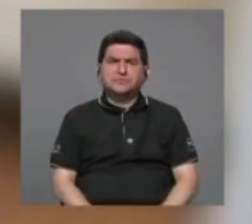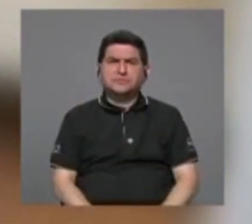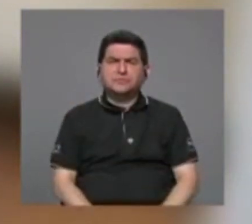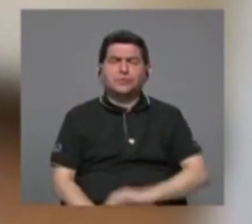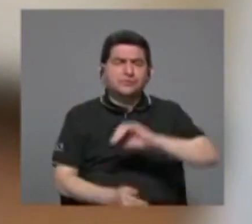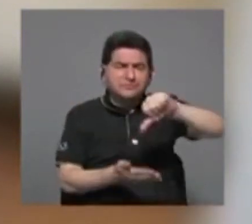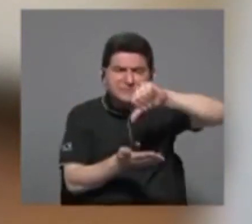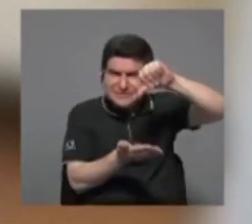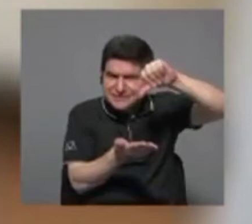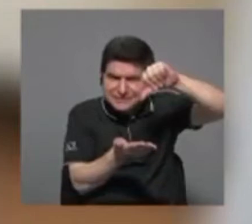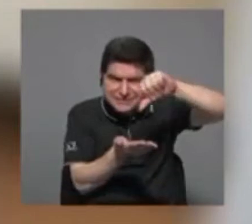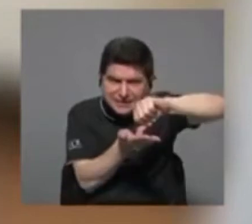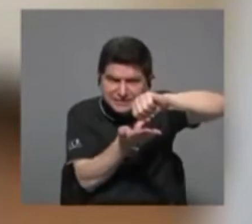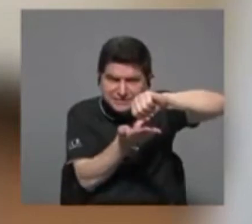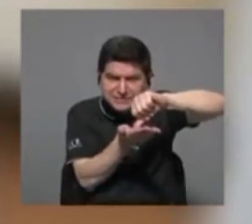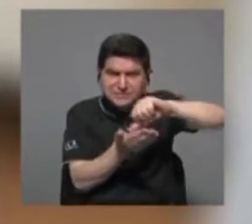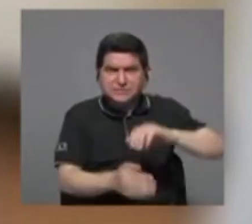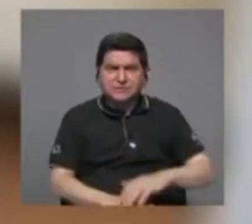central,